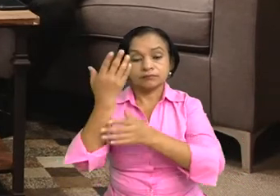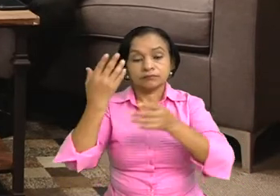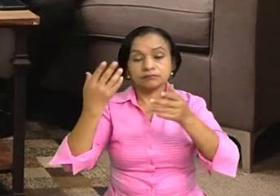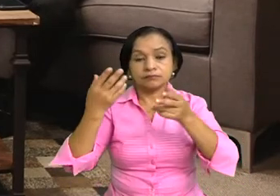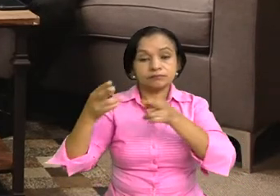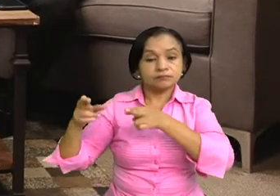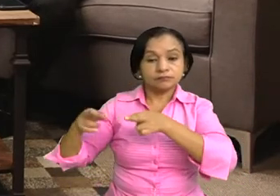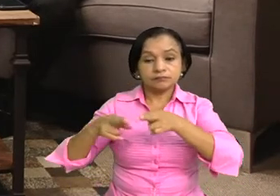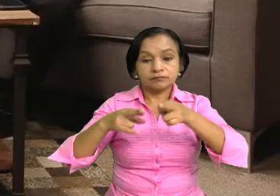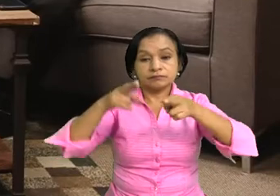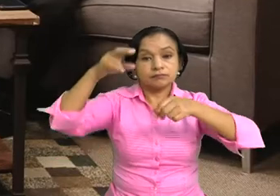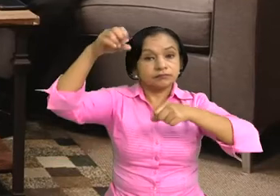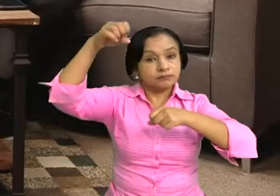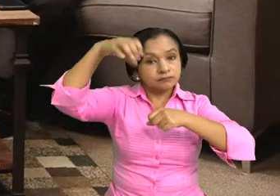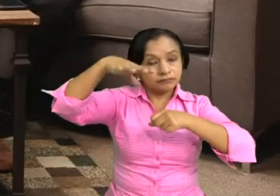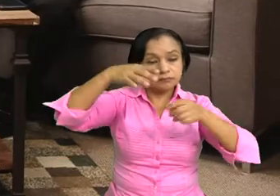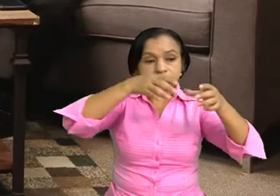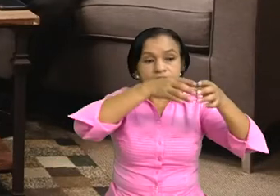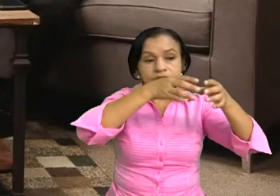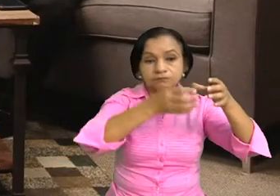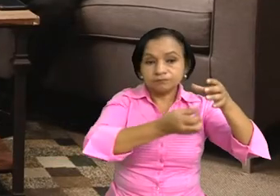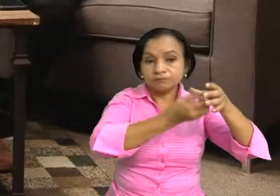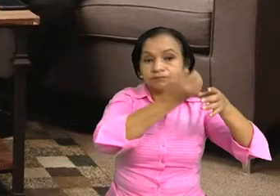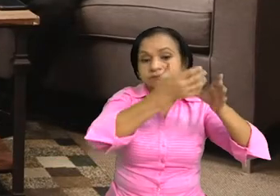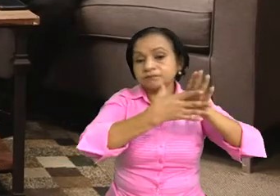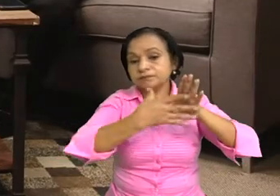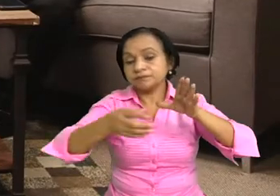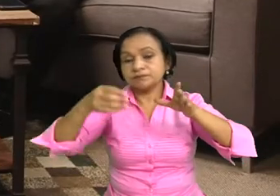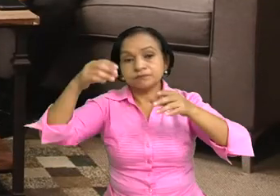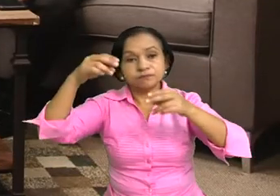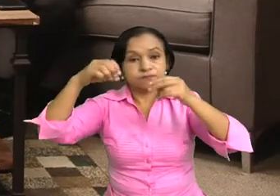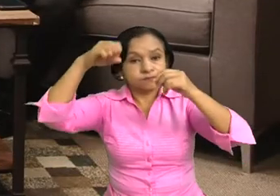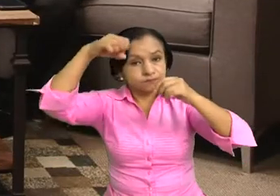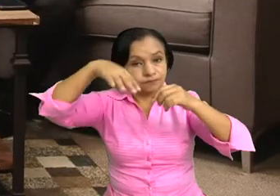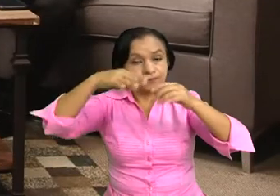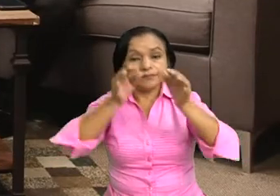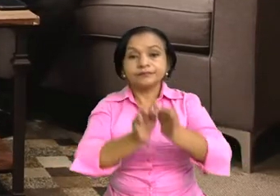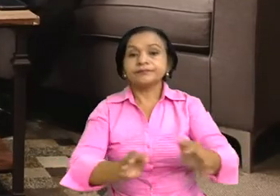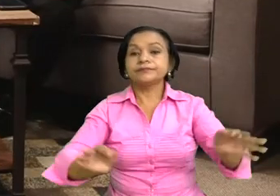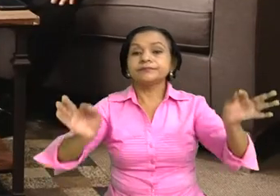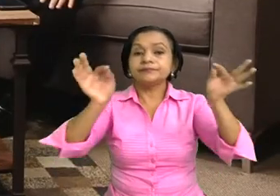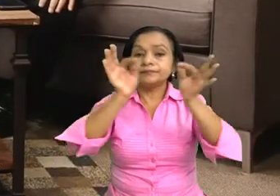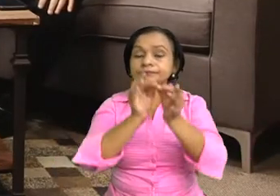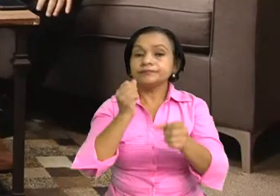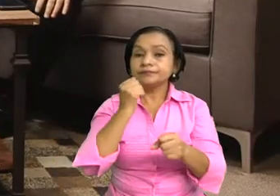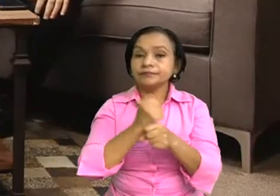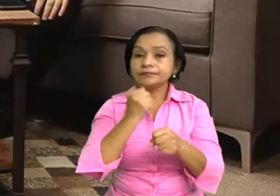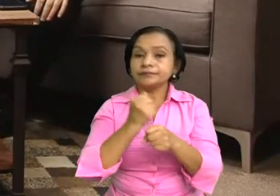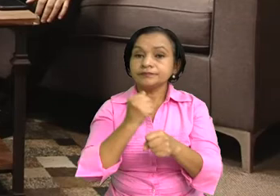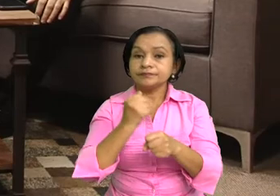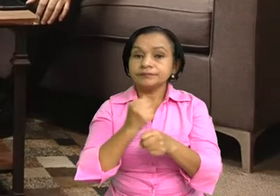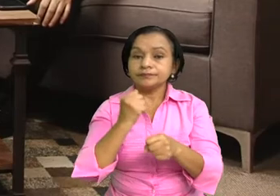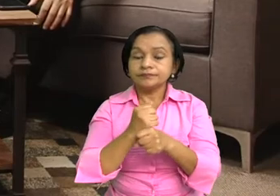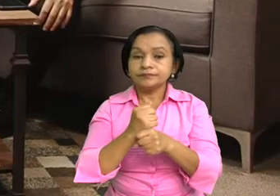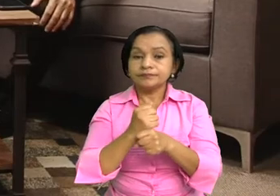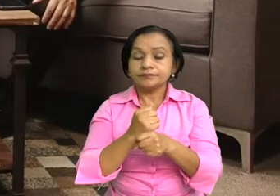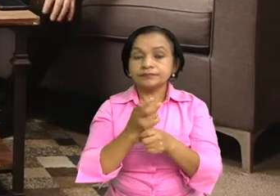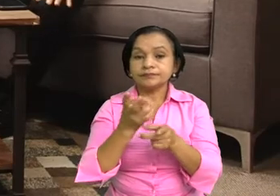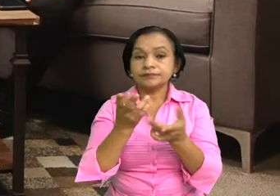hidroeléctrica y geotérmica. Claro. Hay un impacto muy importante también en la producción de